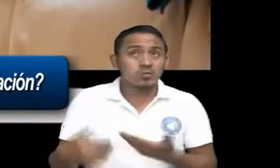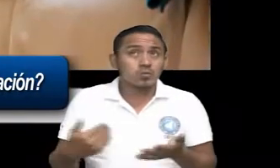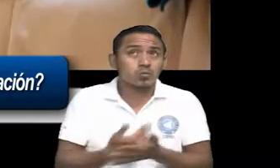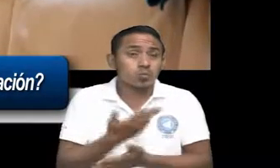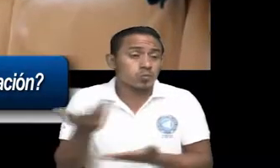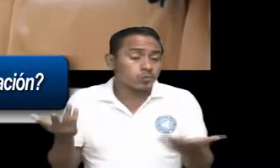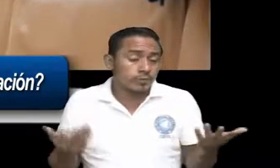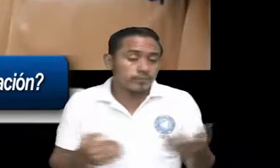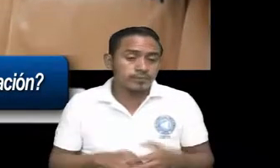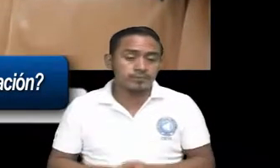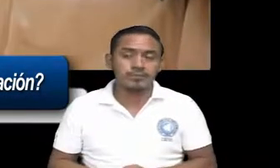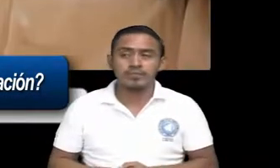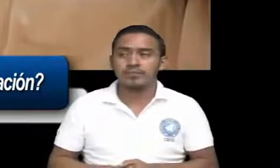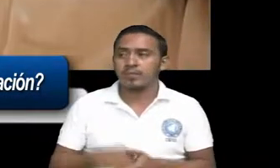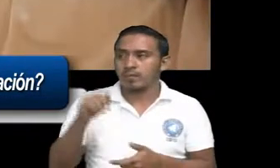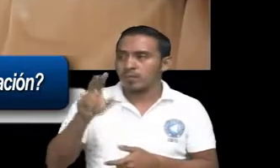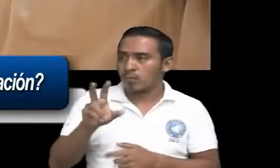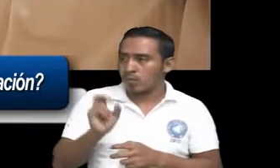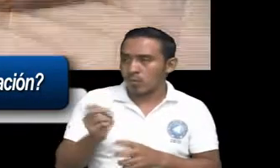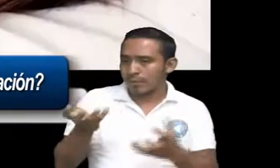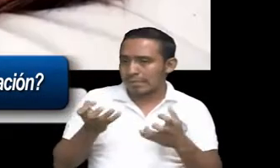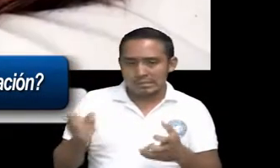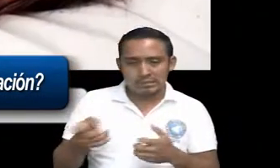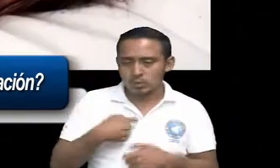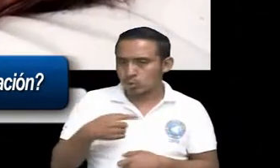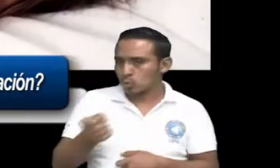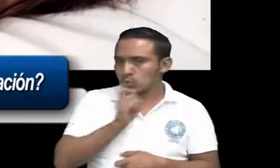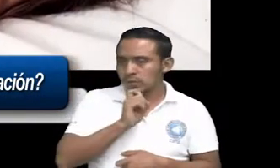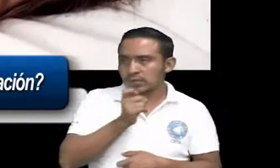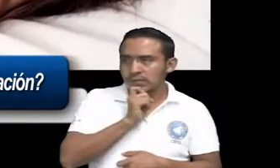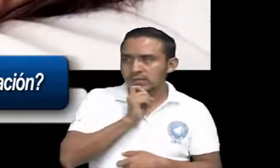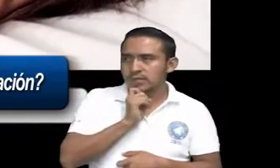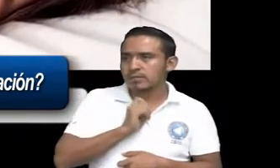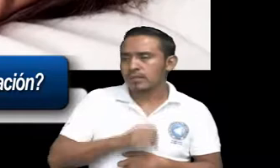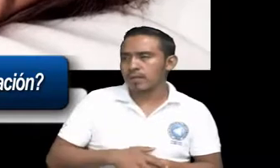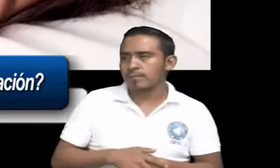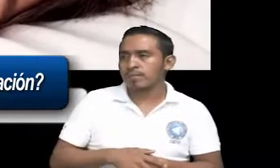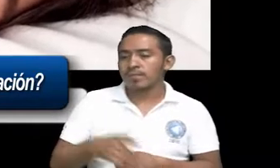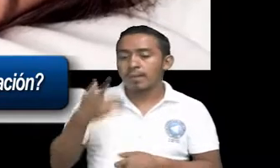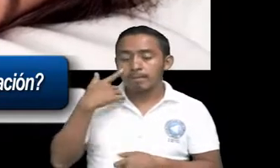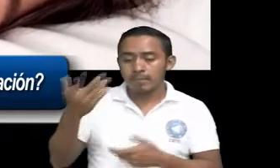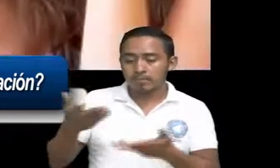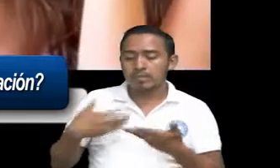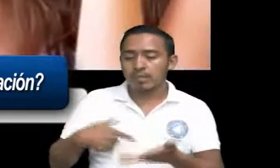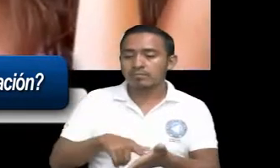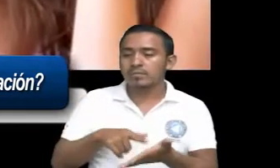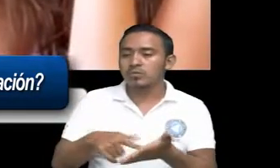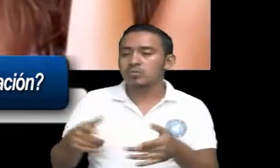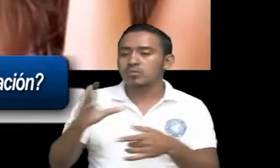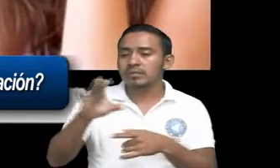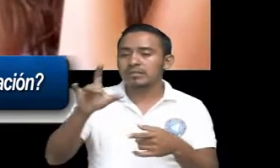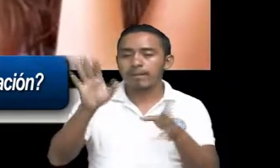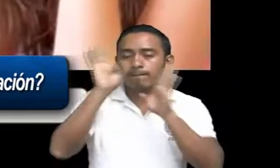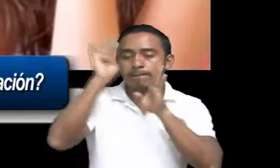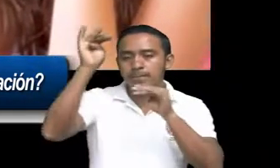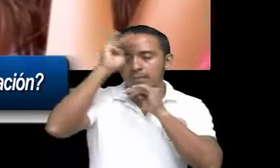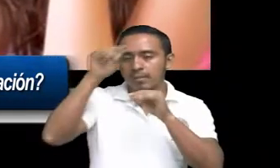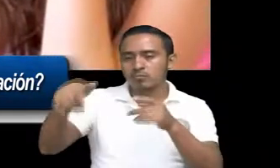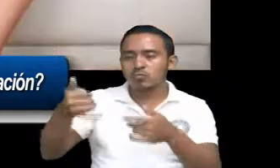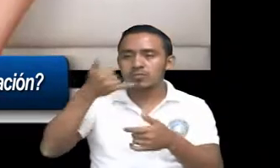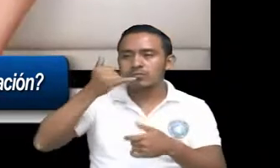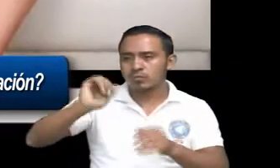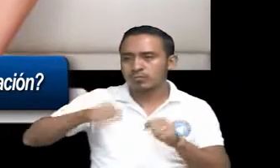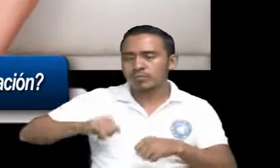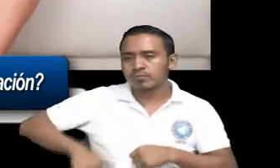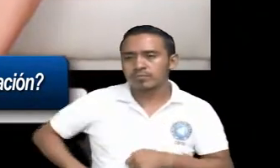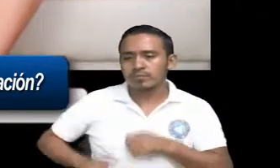común. Entonces, si no querés que yo sea celosa o celoso, entonces dame tu clave, dame tu cuenta, dame tu teléfono, yo lo puedo